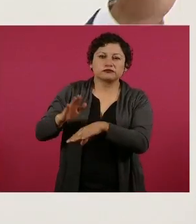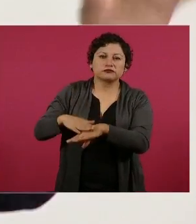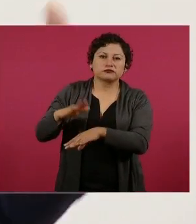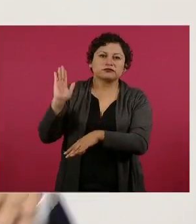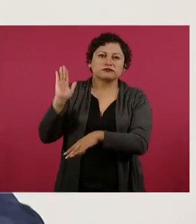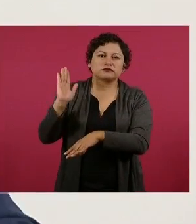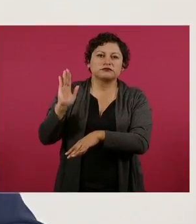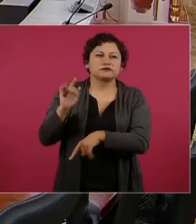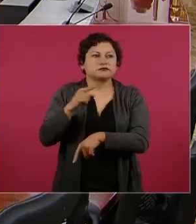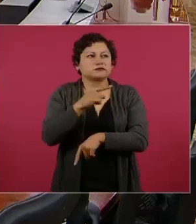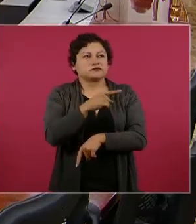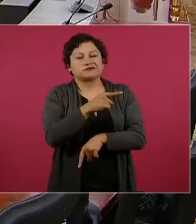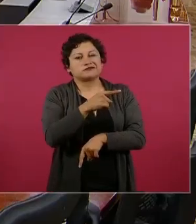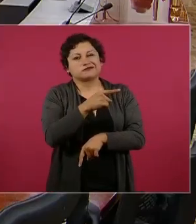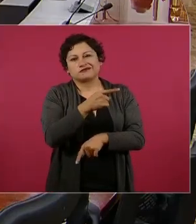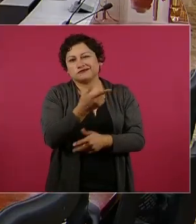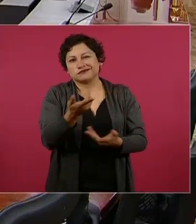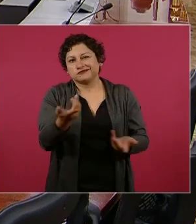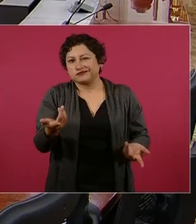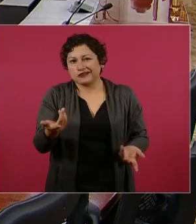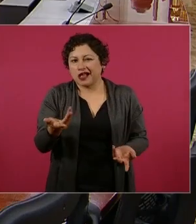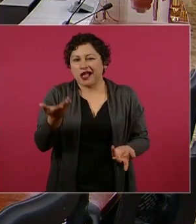ya muy empolvados